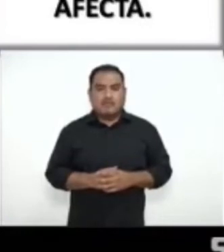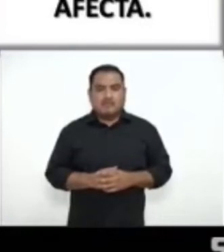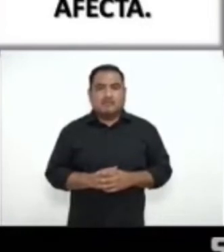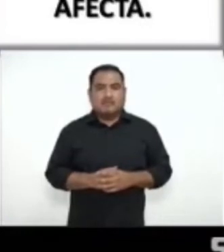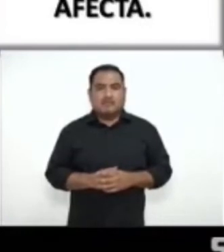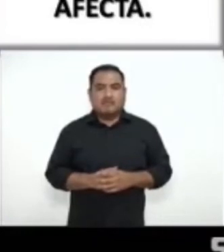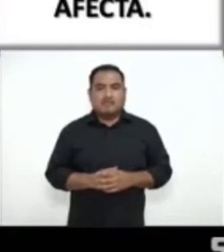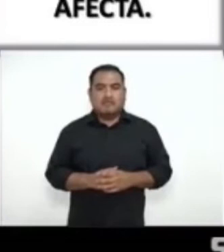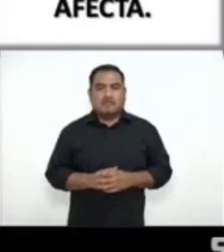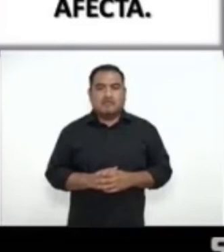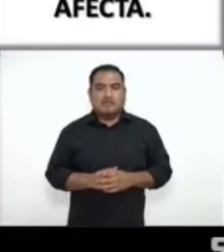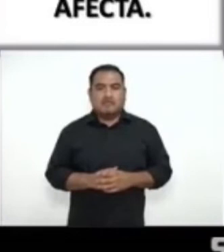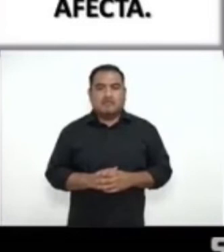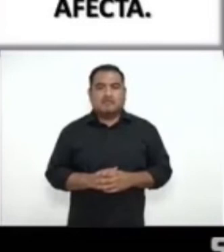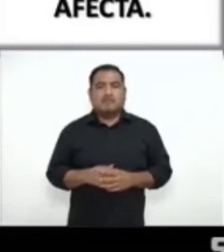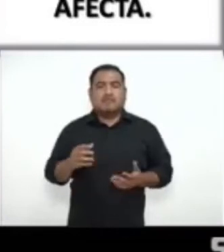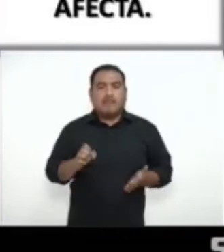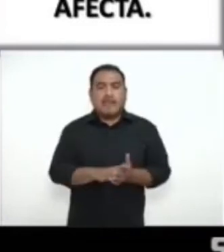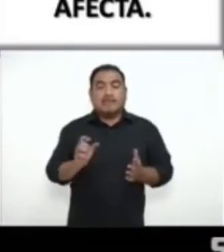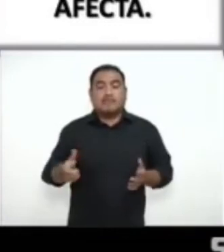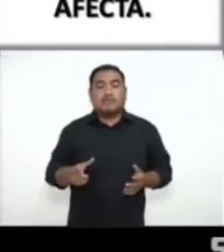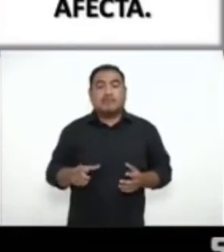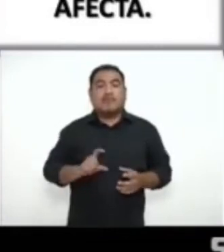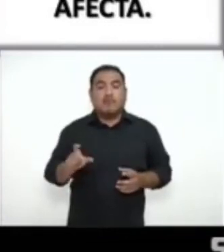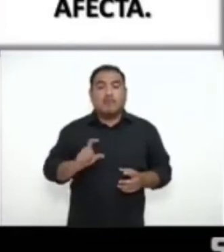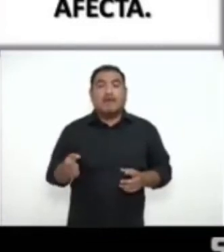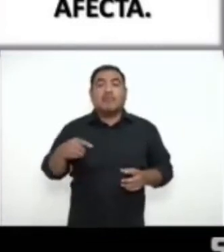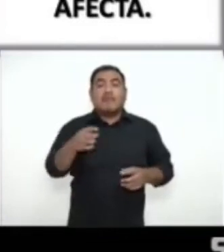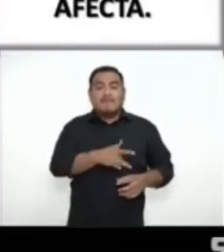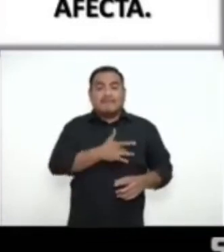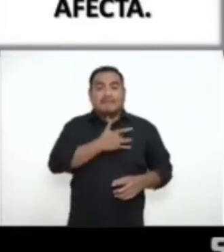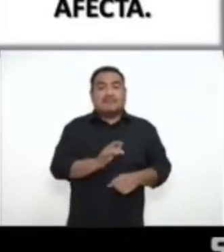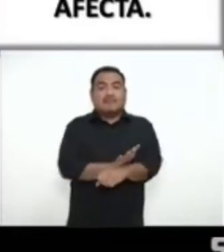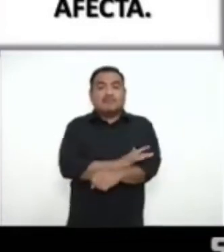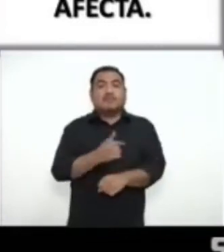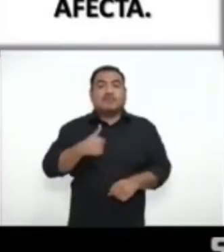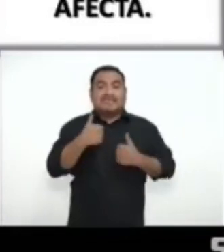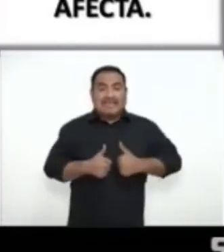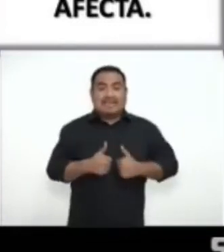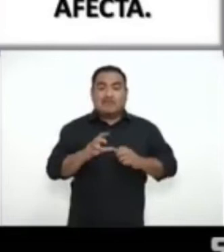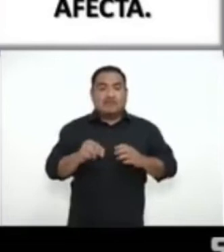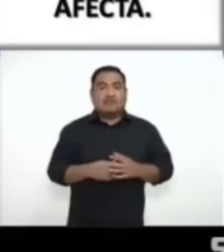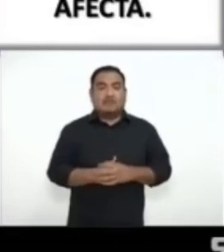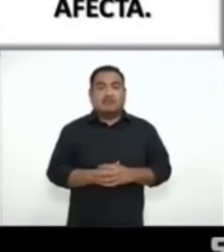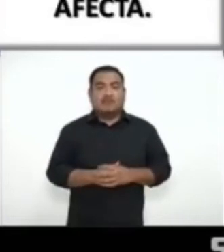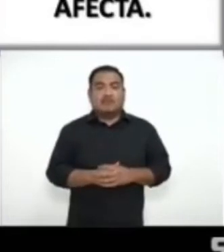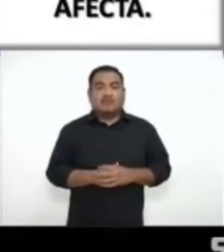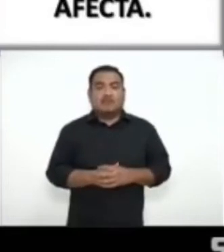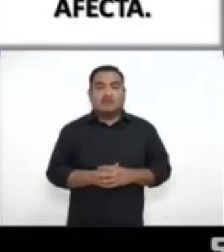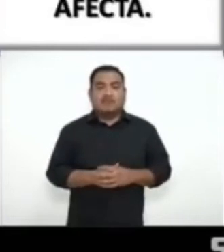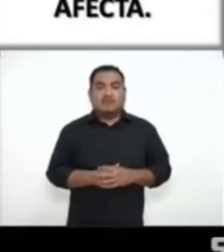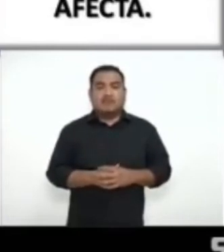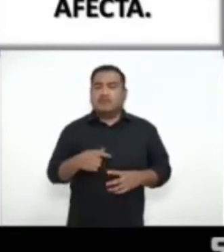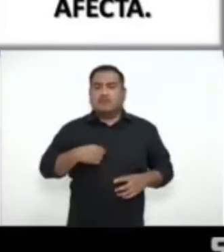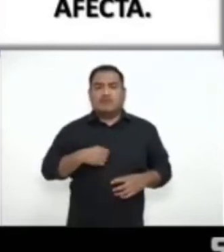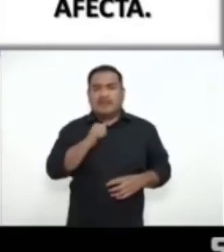en mi cuerpo, permitirle que me habite, pero también ayudarlo a que se vaya. No tengo que hacer